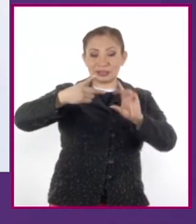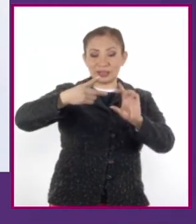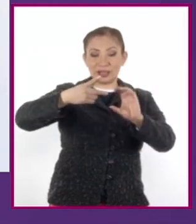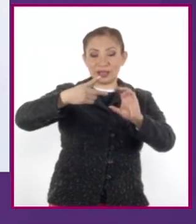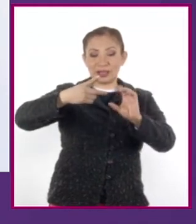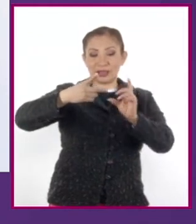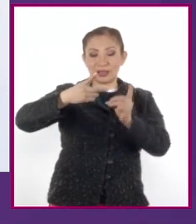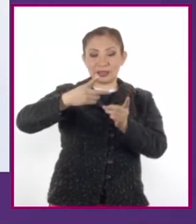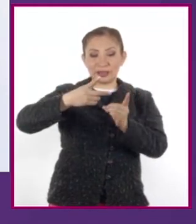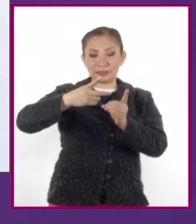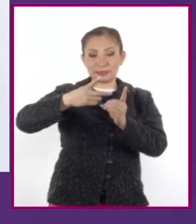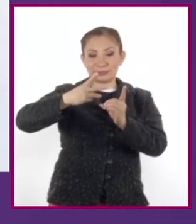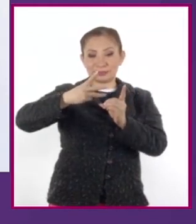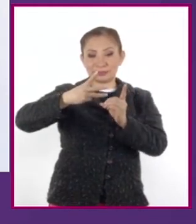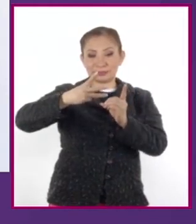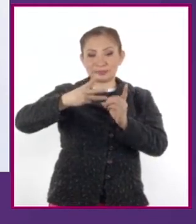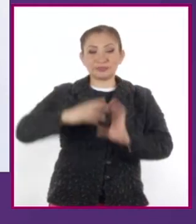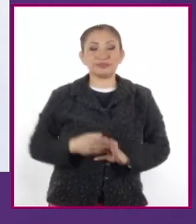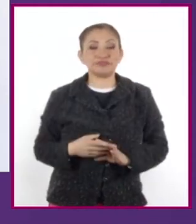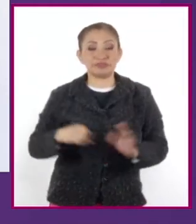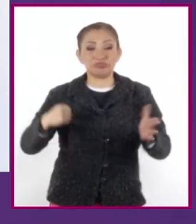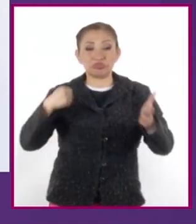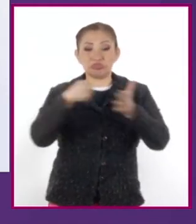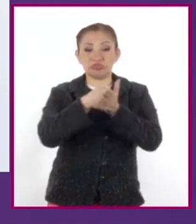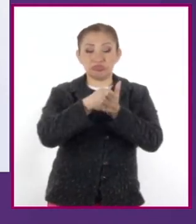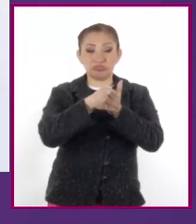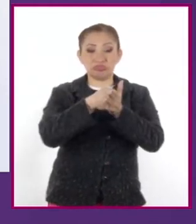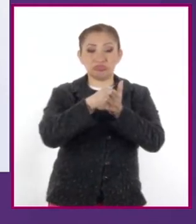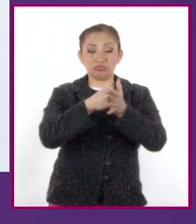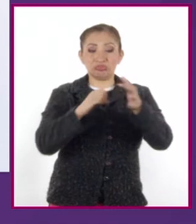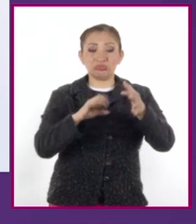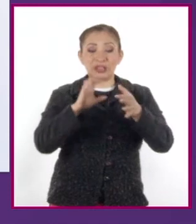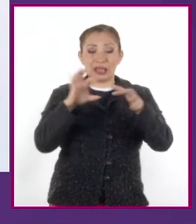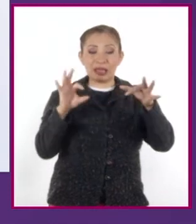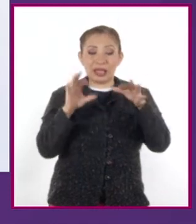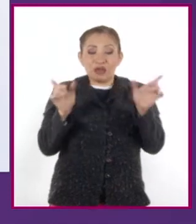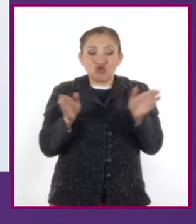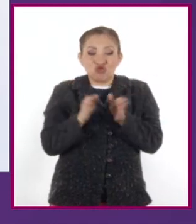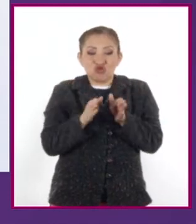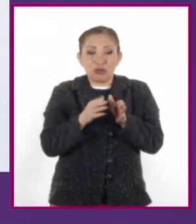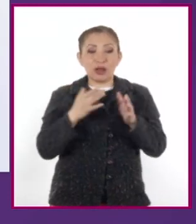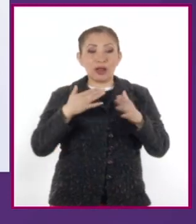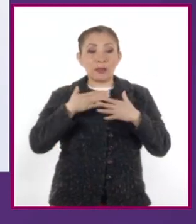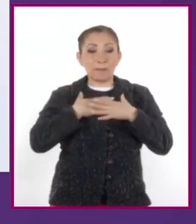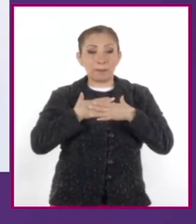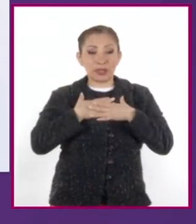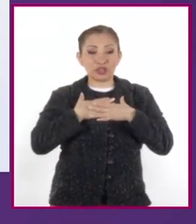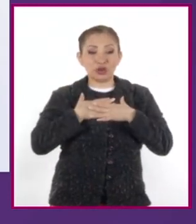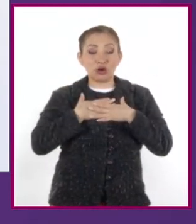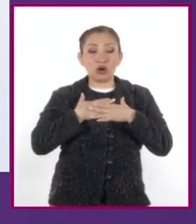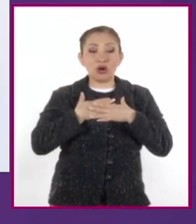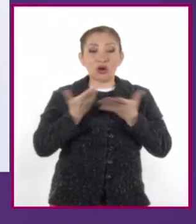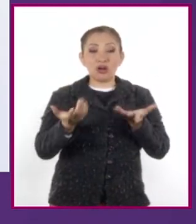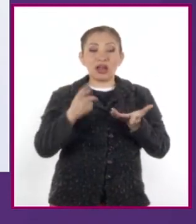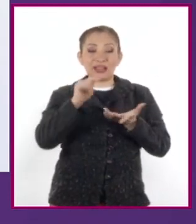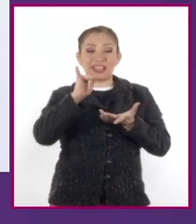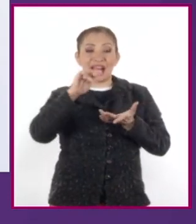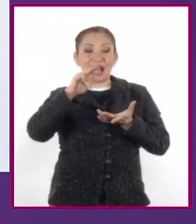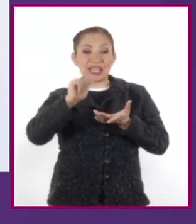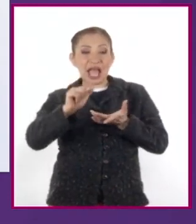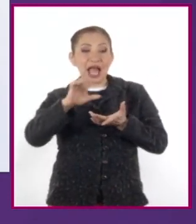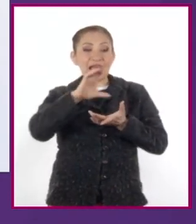C, D. Satisfecho, estrecho, pecho, tiranía,